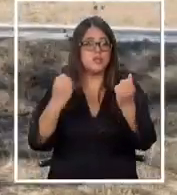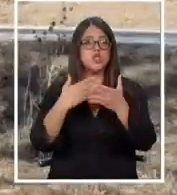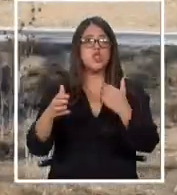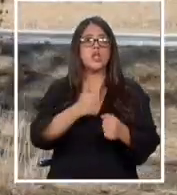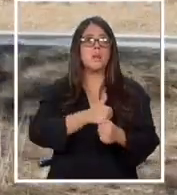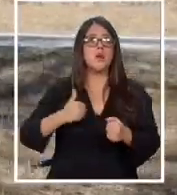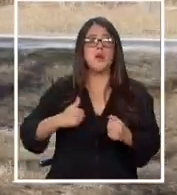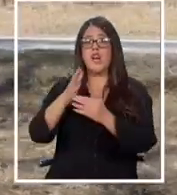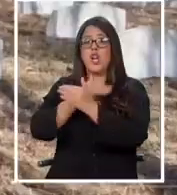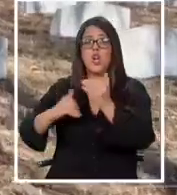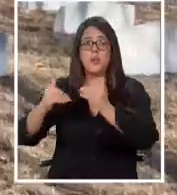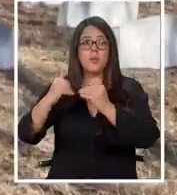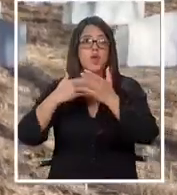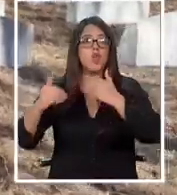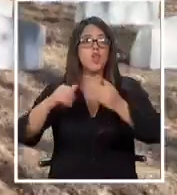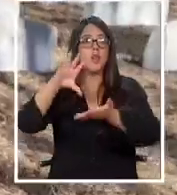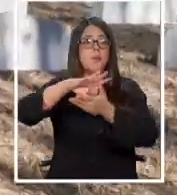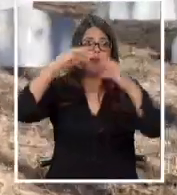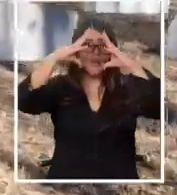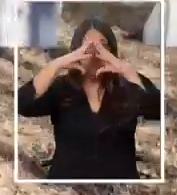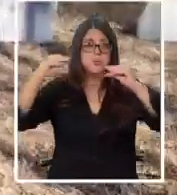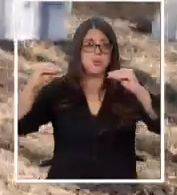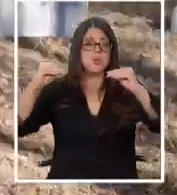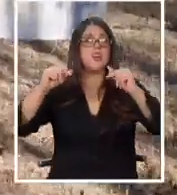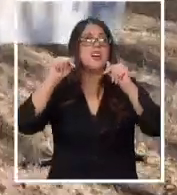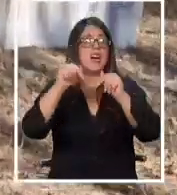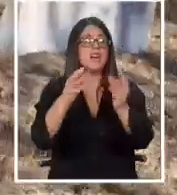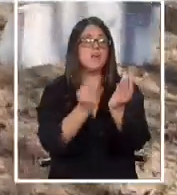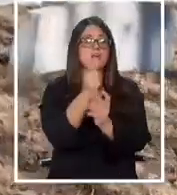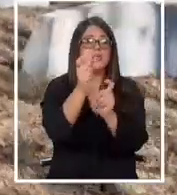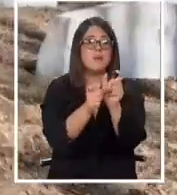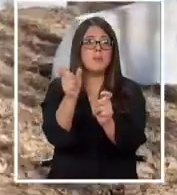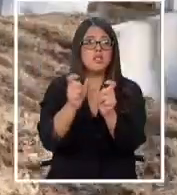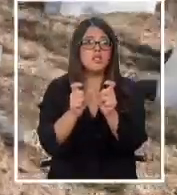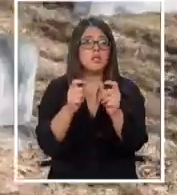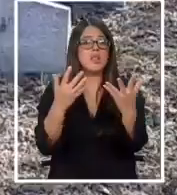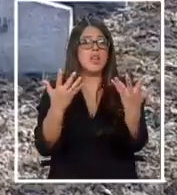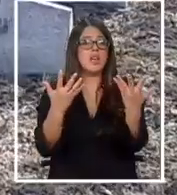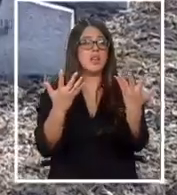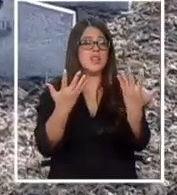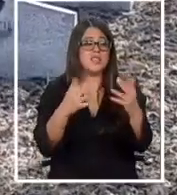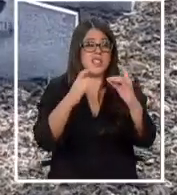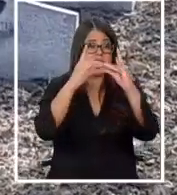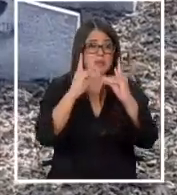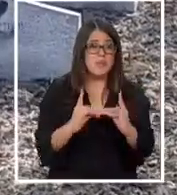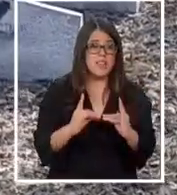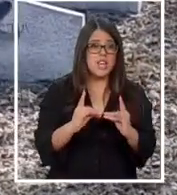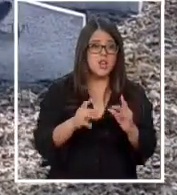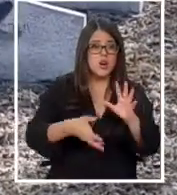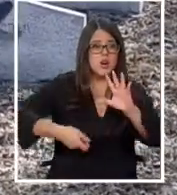de Motka. Un cementerio de soldados desconocidos soviéticos fue profanado. La letra Z,